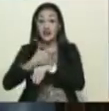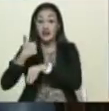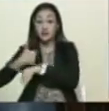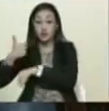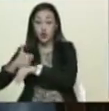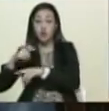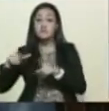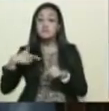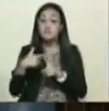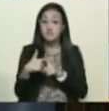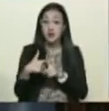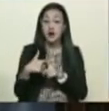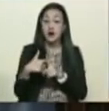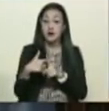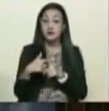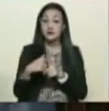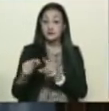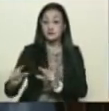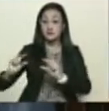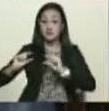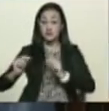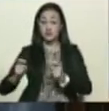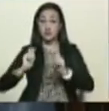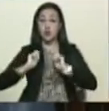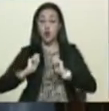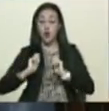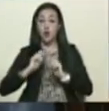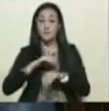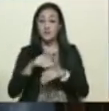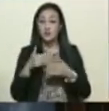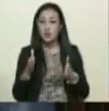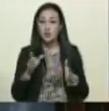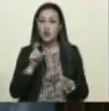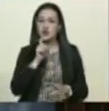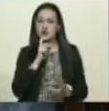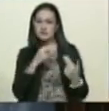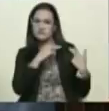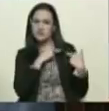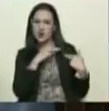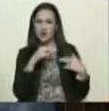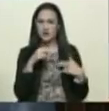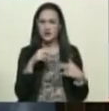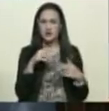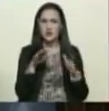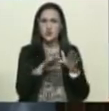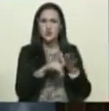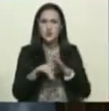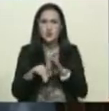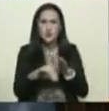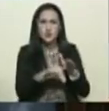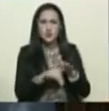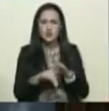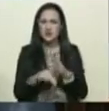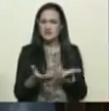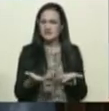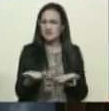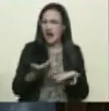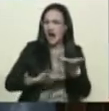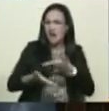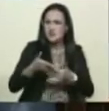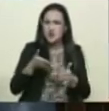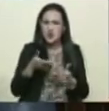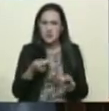el ministerio público de la anterior gestión que estaban detrás de este tipo de acción a cambio de qué